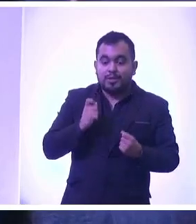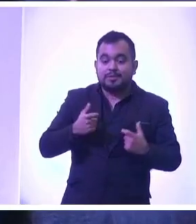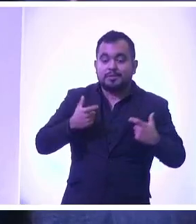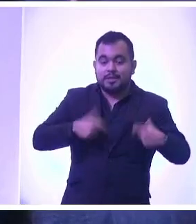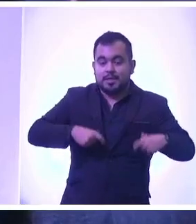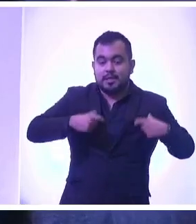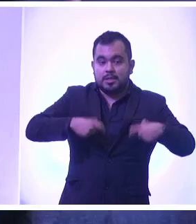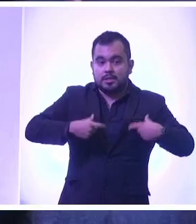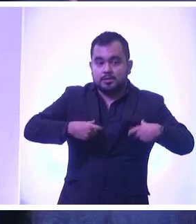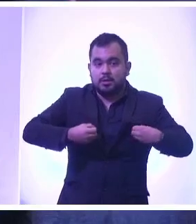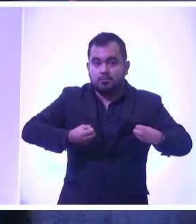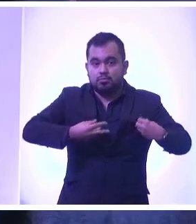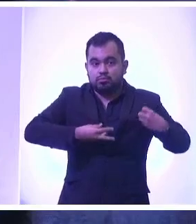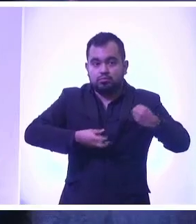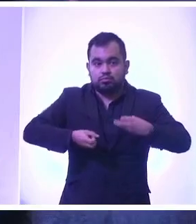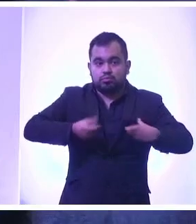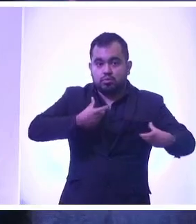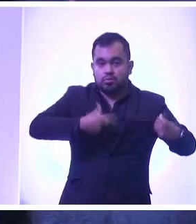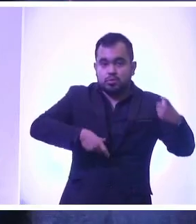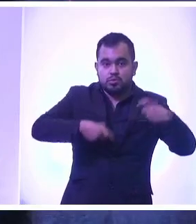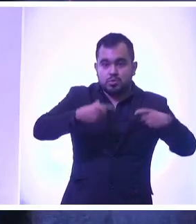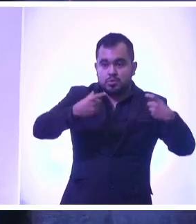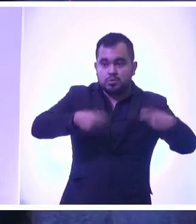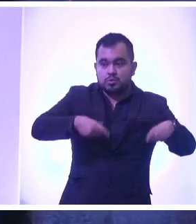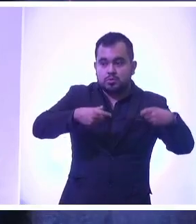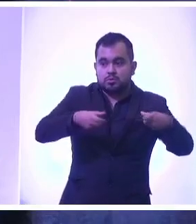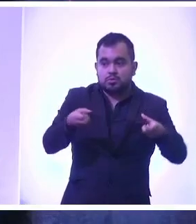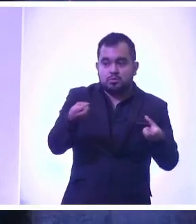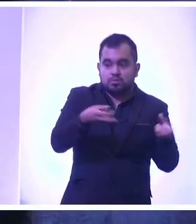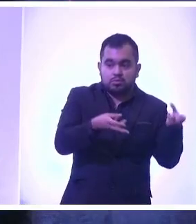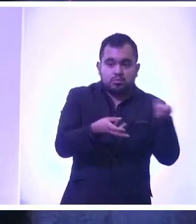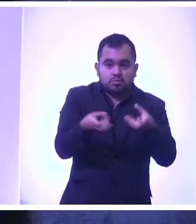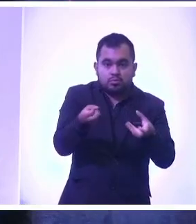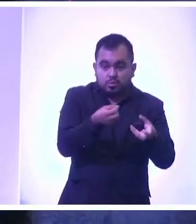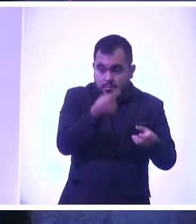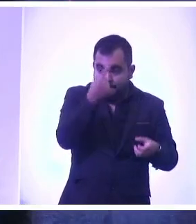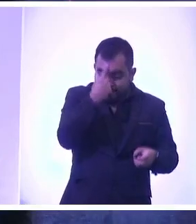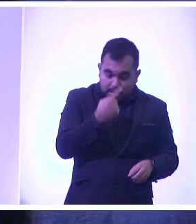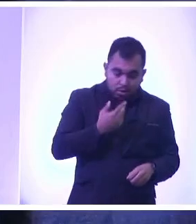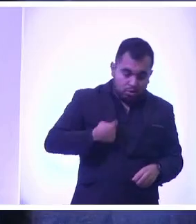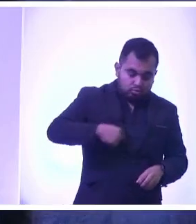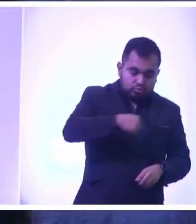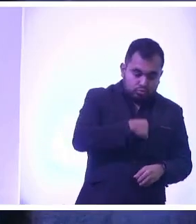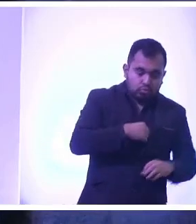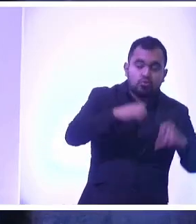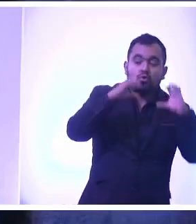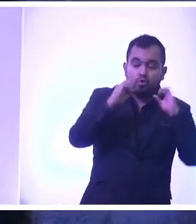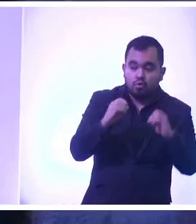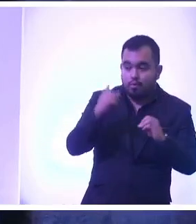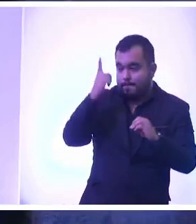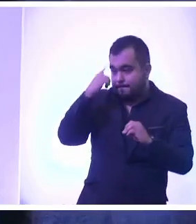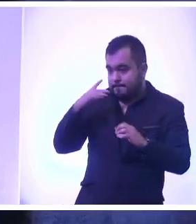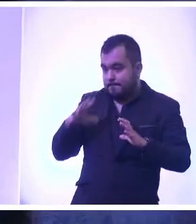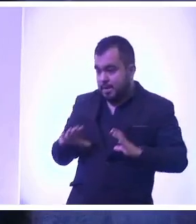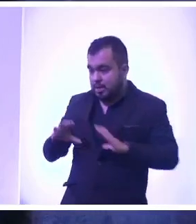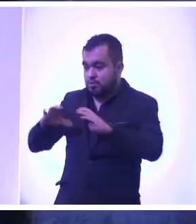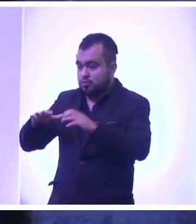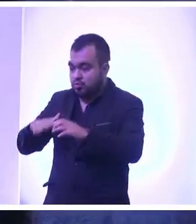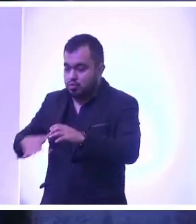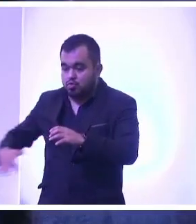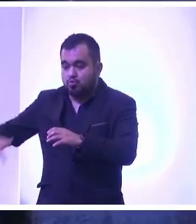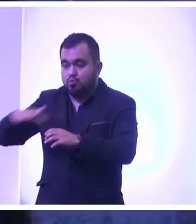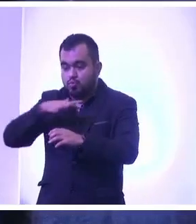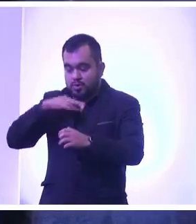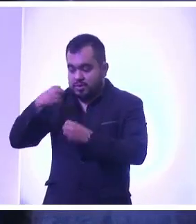riqueza generar una riqueza ya sea para nosotros o para nuestra comunidad y en este